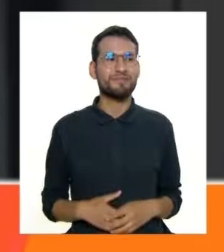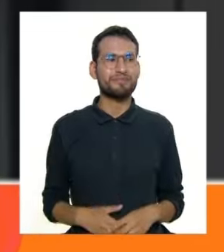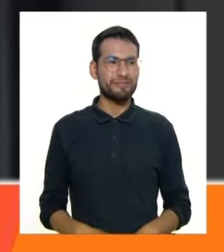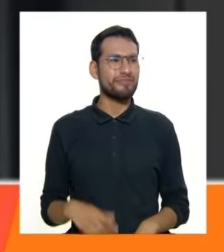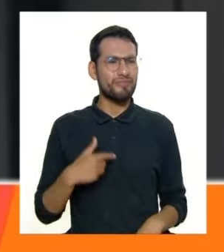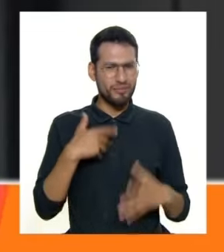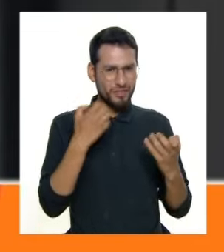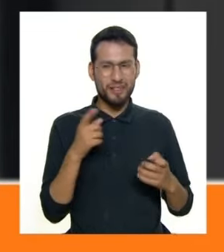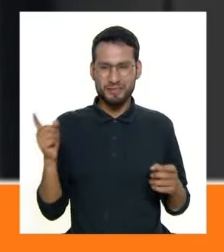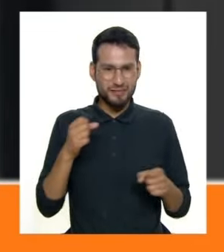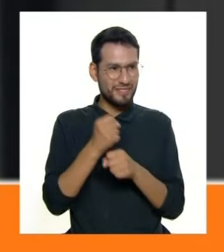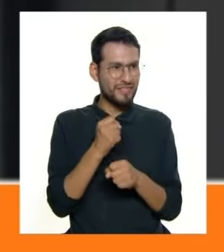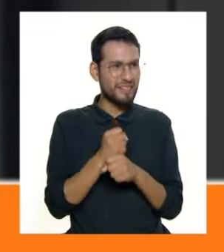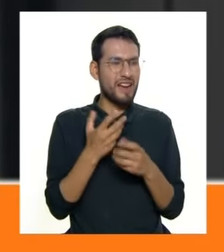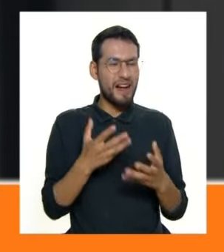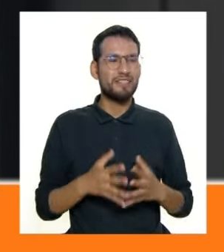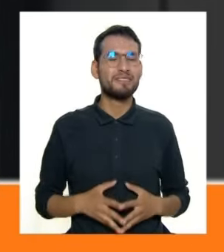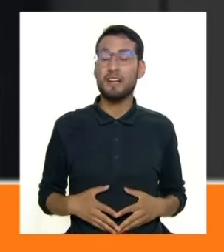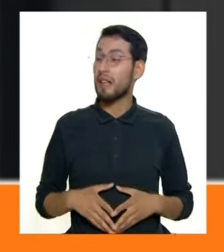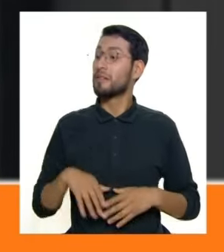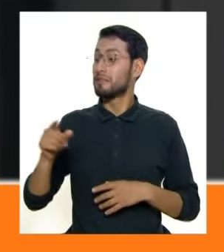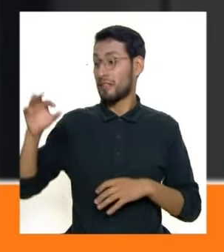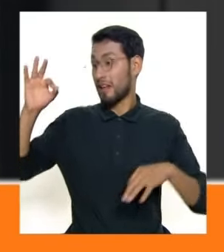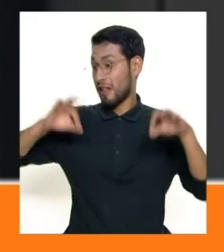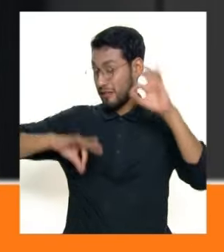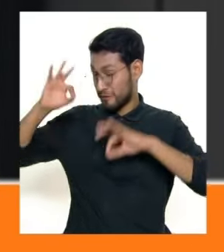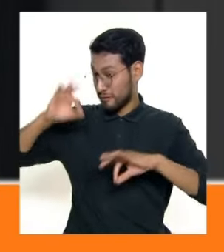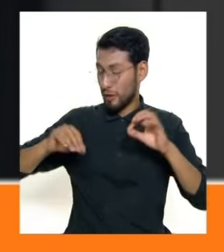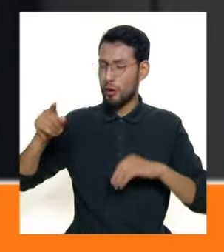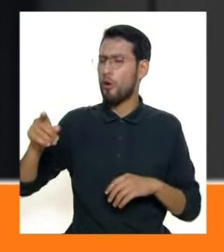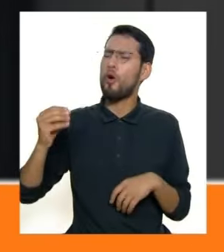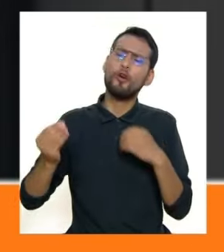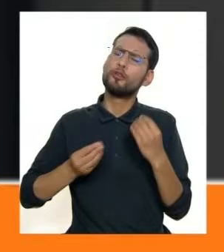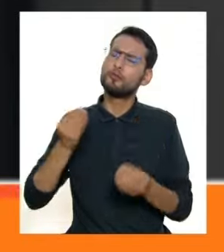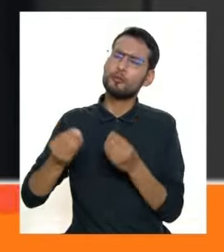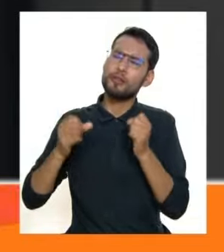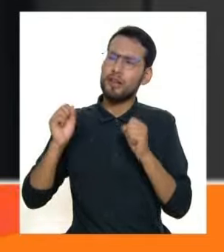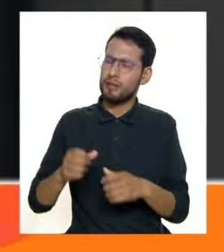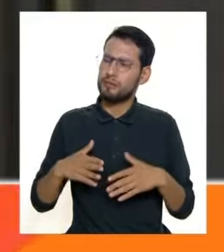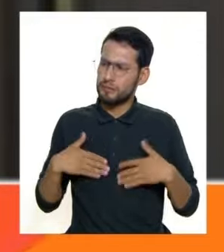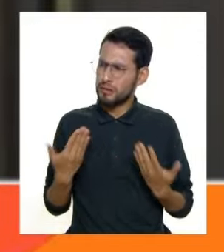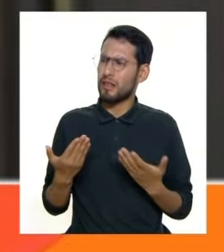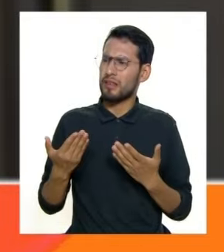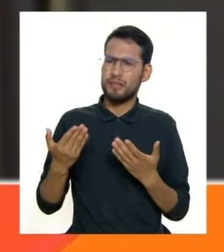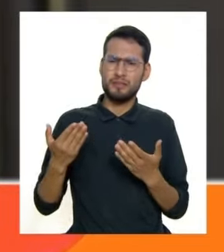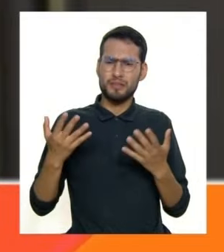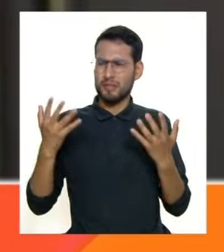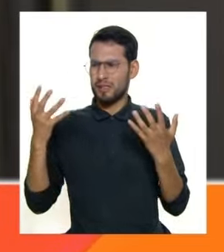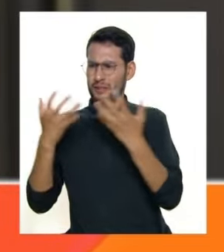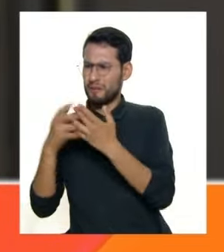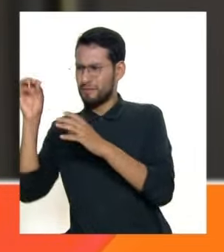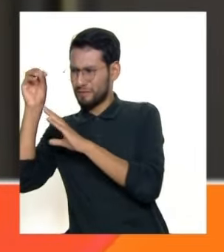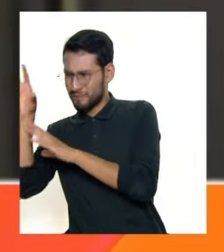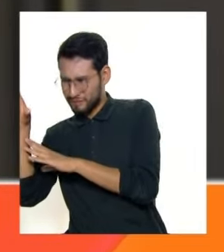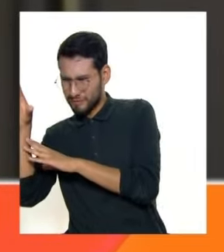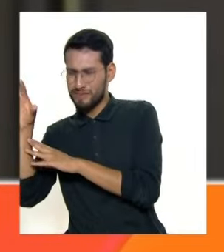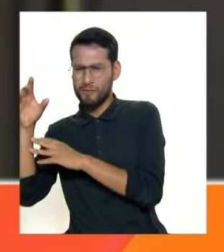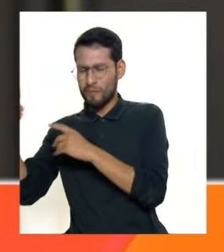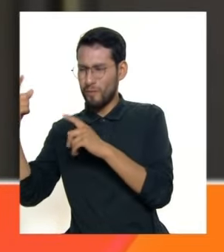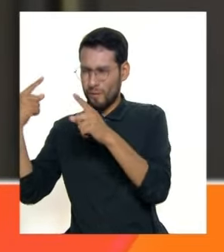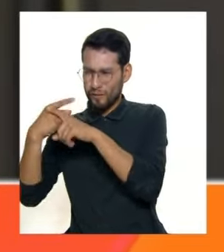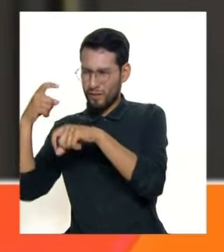Claro. Quiero sus trabajos. Hay que serrucharlos. Y el teatro. ¿Cómo haces para compaginar el cine, que tiene también horarios